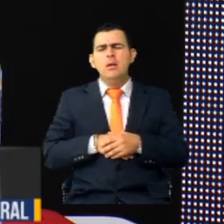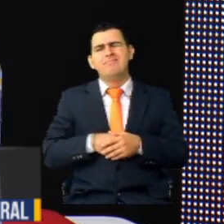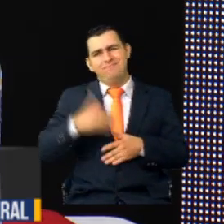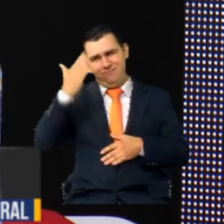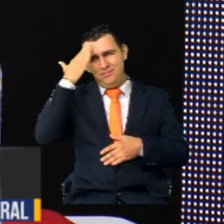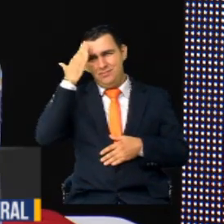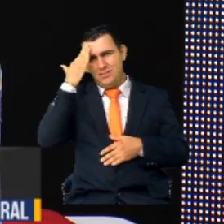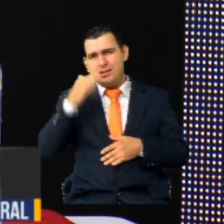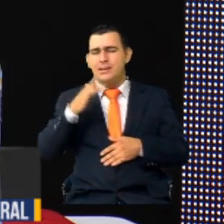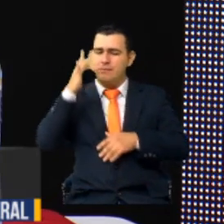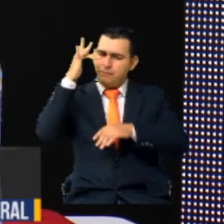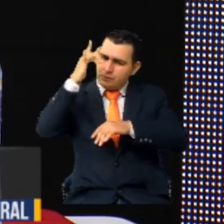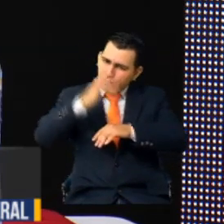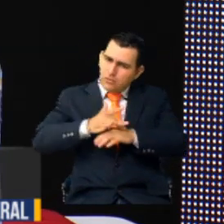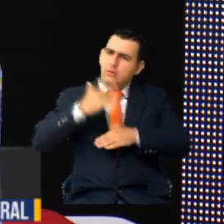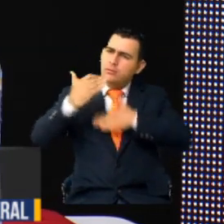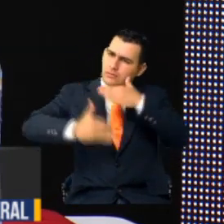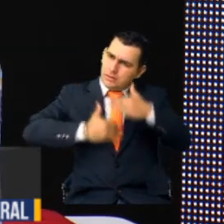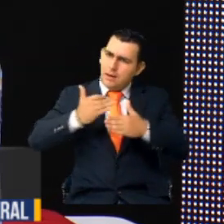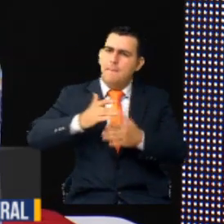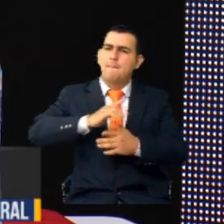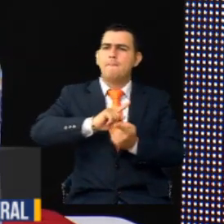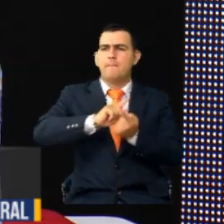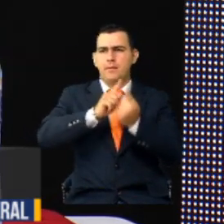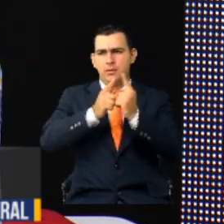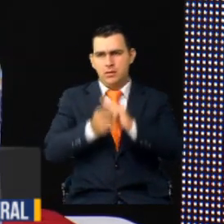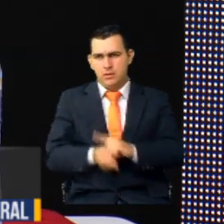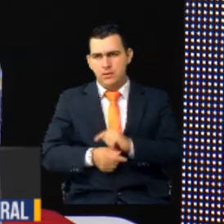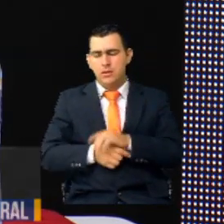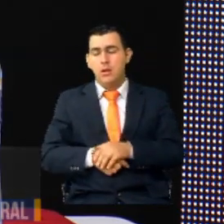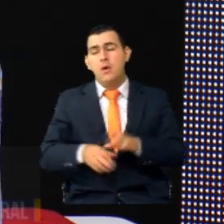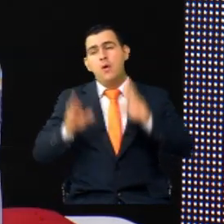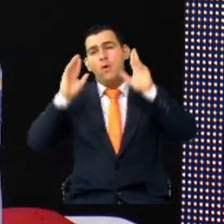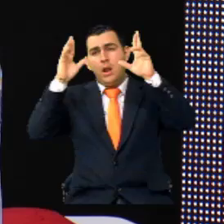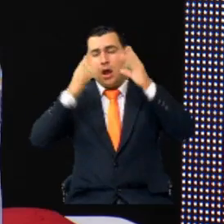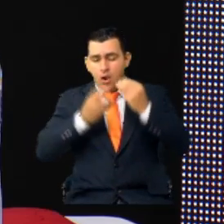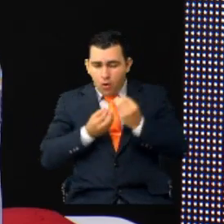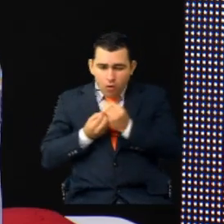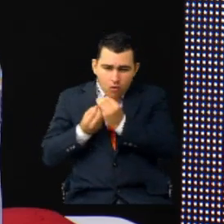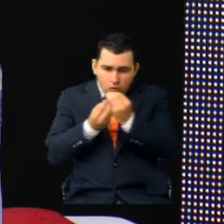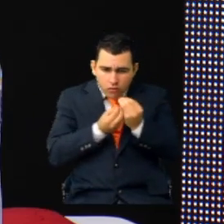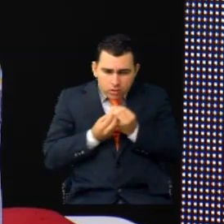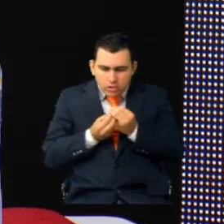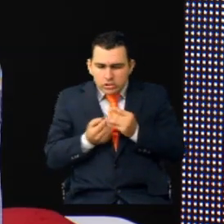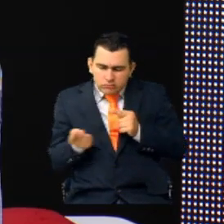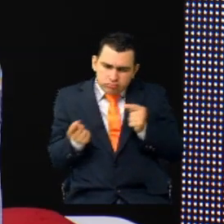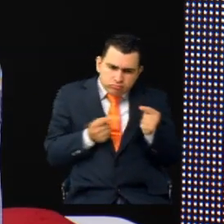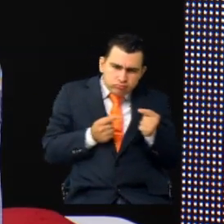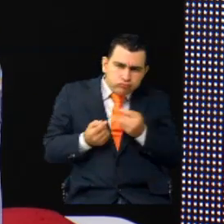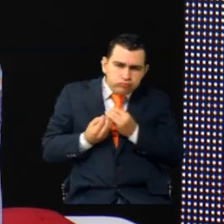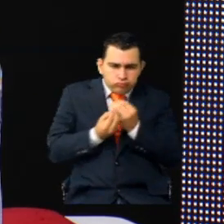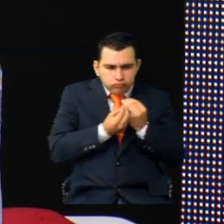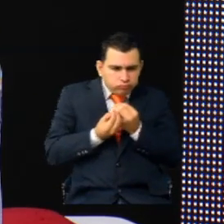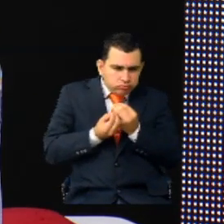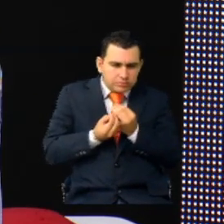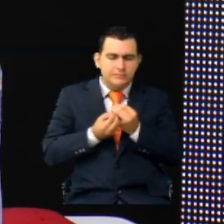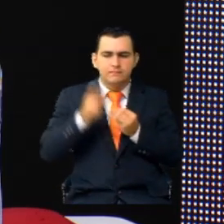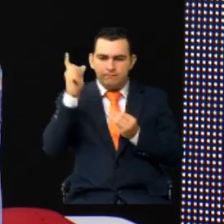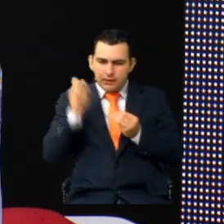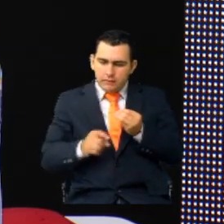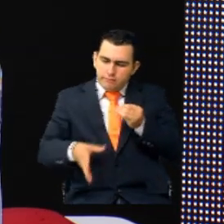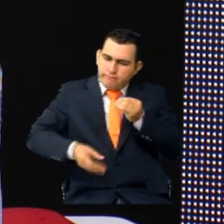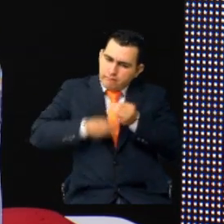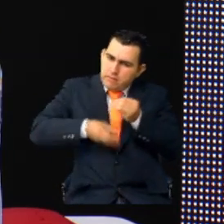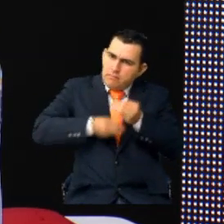que se pueden mejorar. Esperamos que el honorable Consejo le dé la discusión, que le alimente, que la